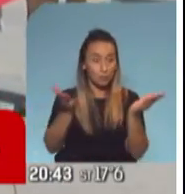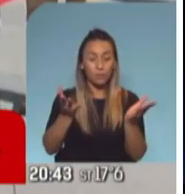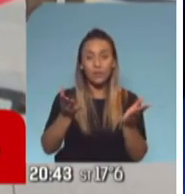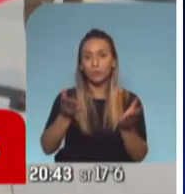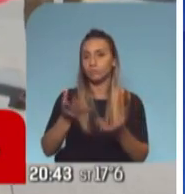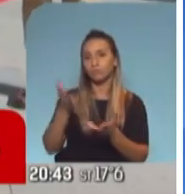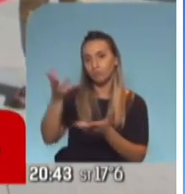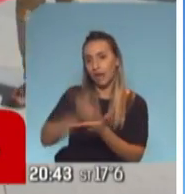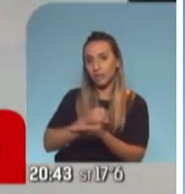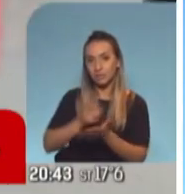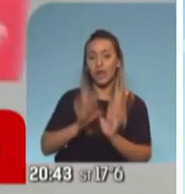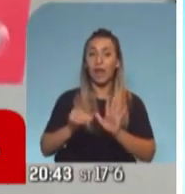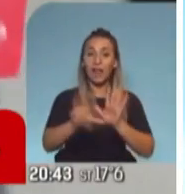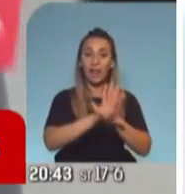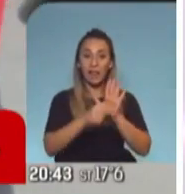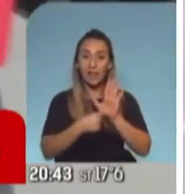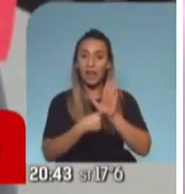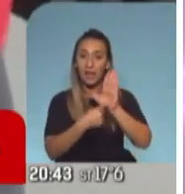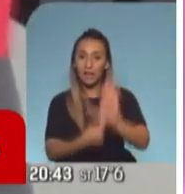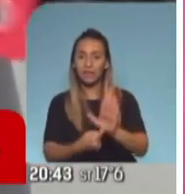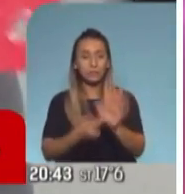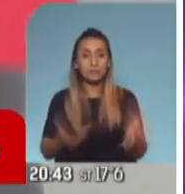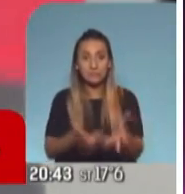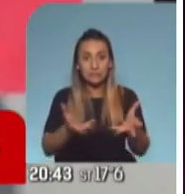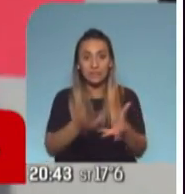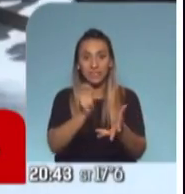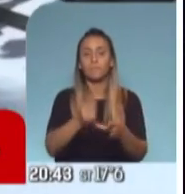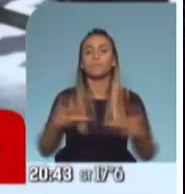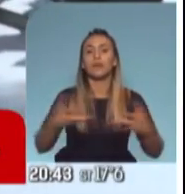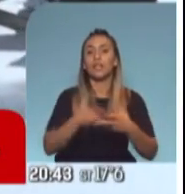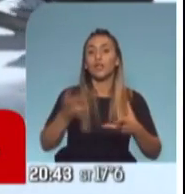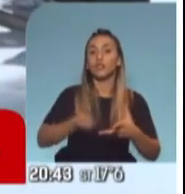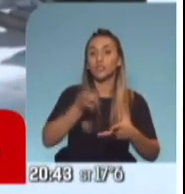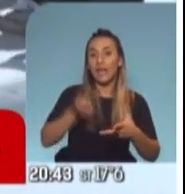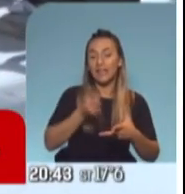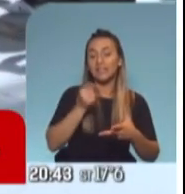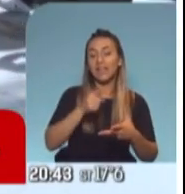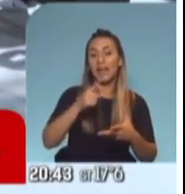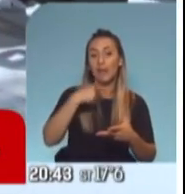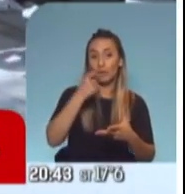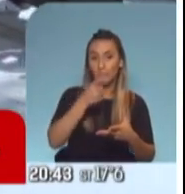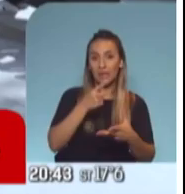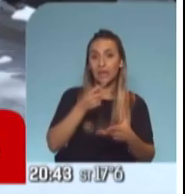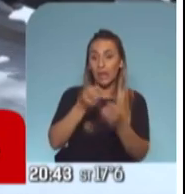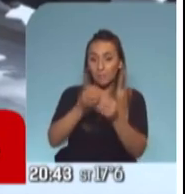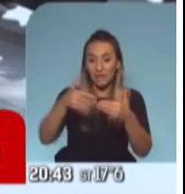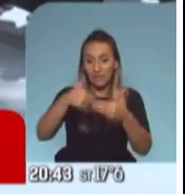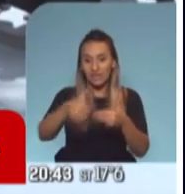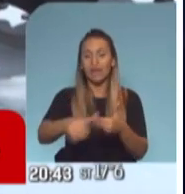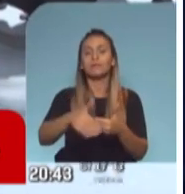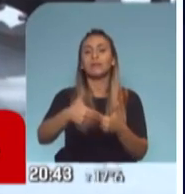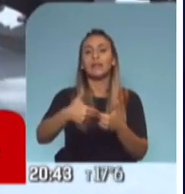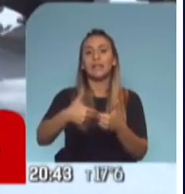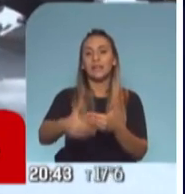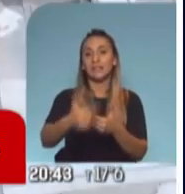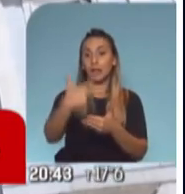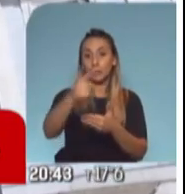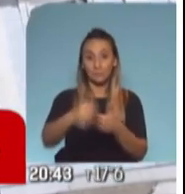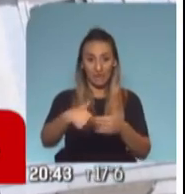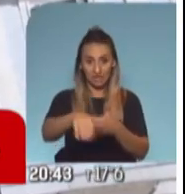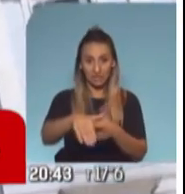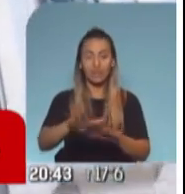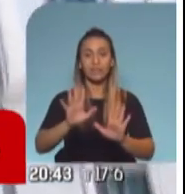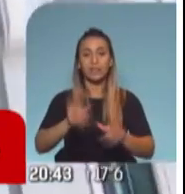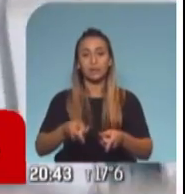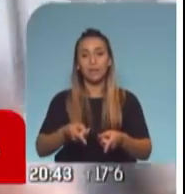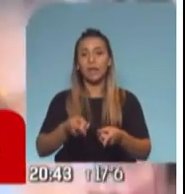La ley fue promovida por el Partido Socialista Español, entrará en vigencia dentro de 3 meses y habilita la